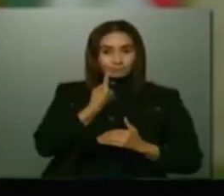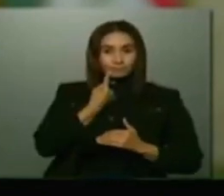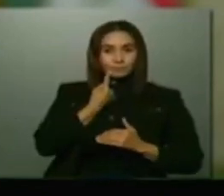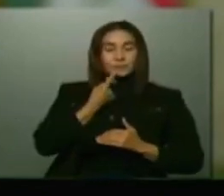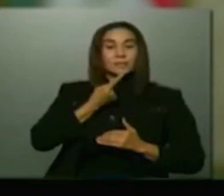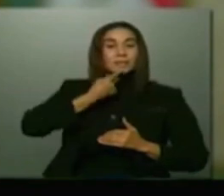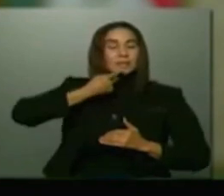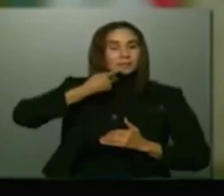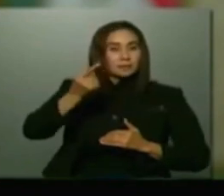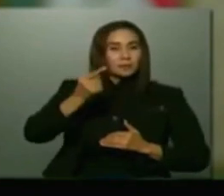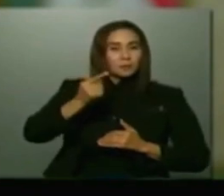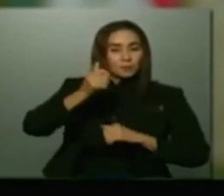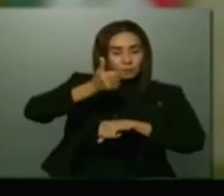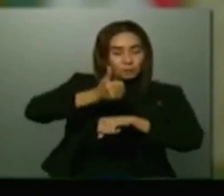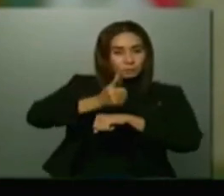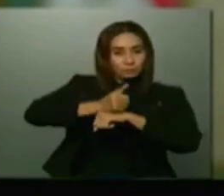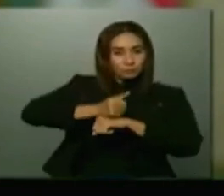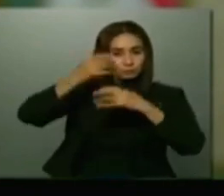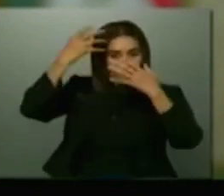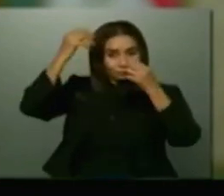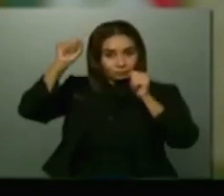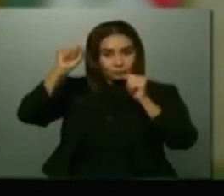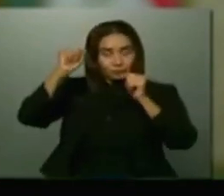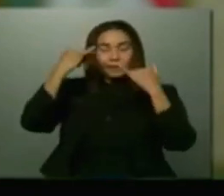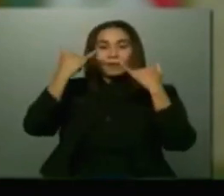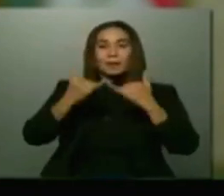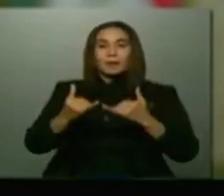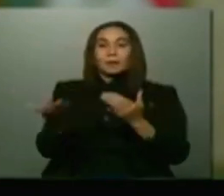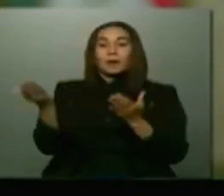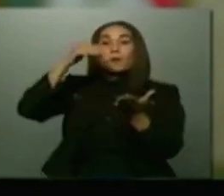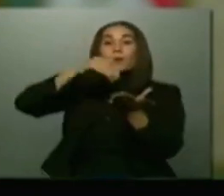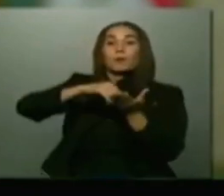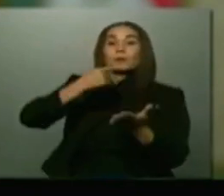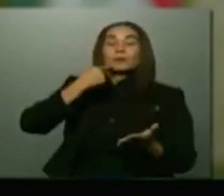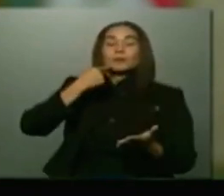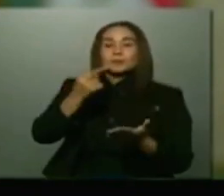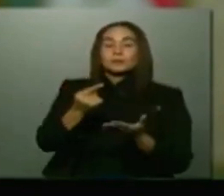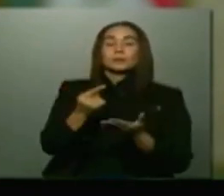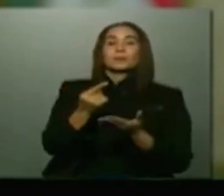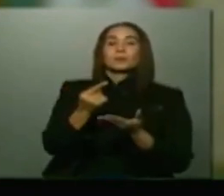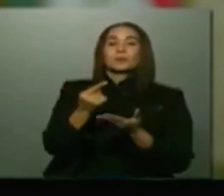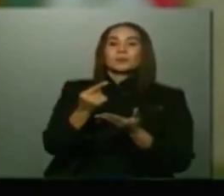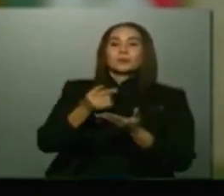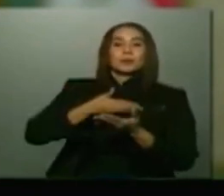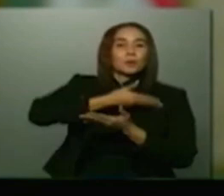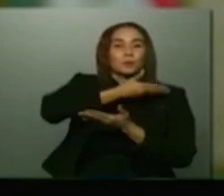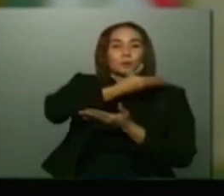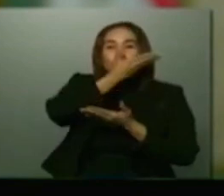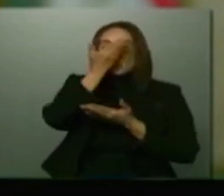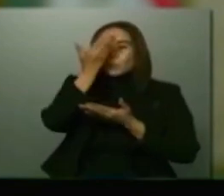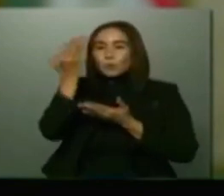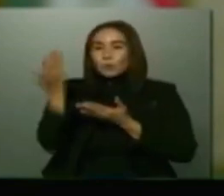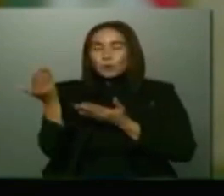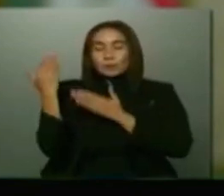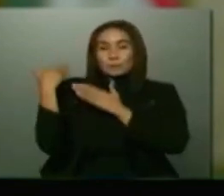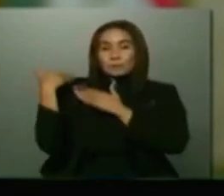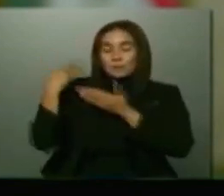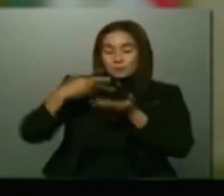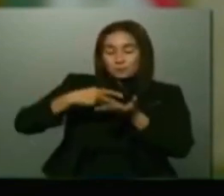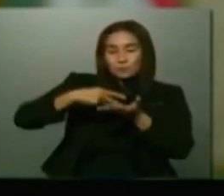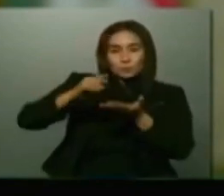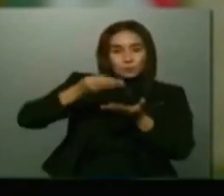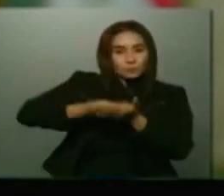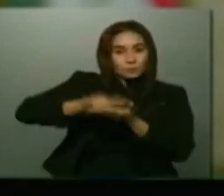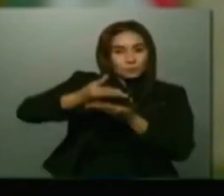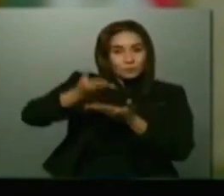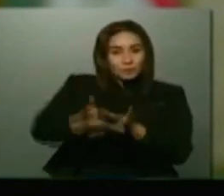lo dije a ustedes cuando tomé posesión y ahora se lo recuerdo a todos. No hay peso, contrato o